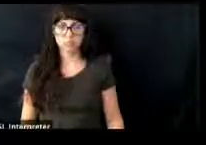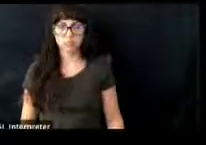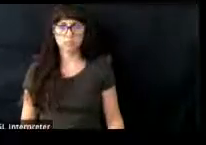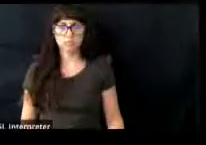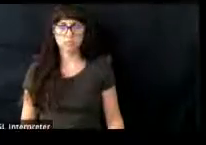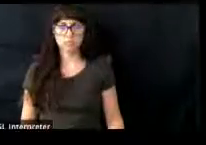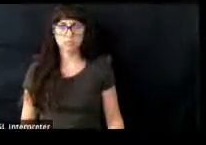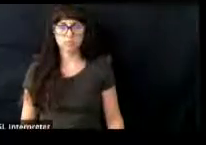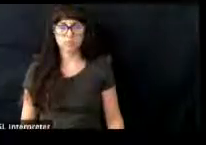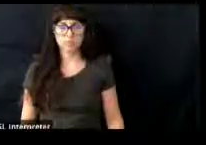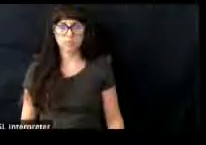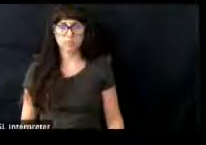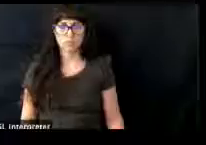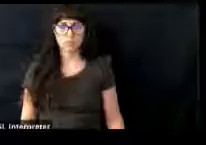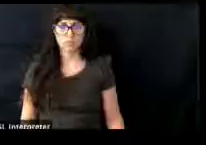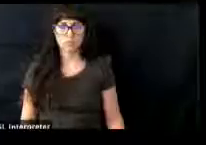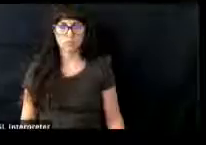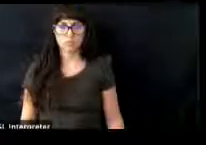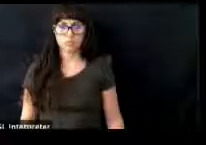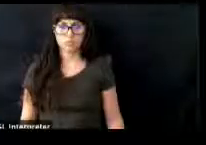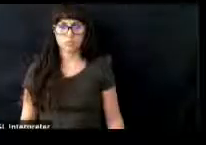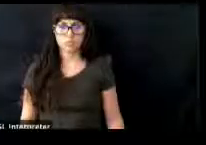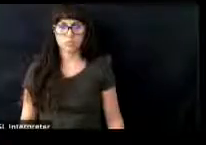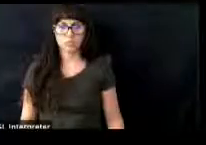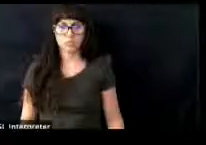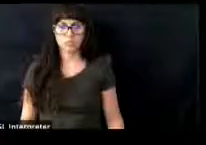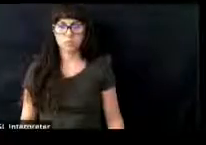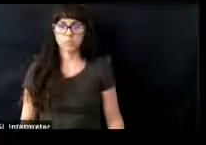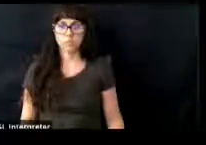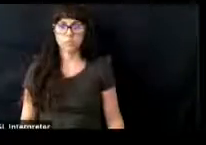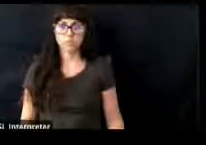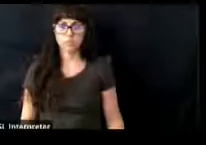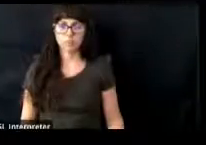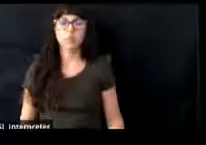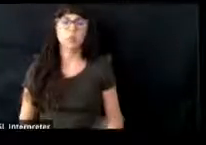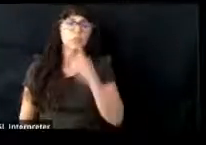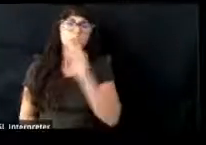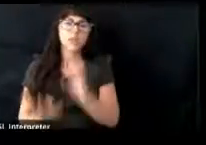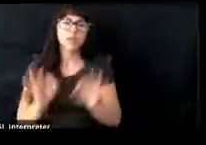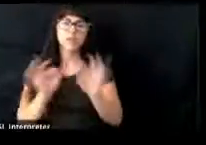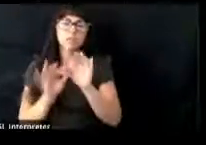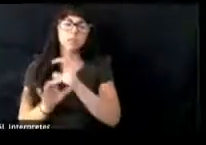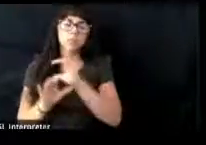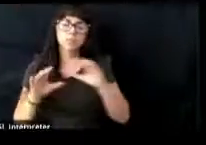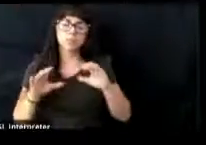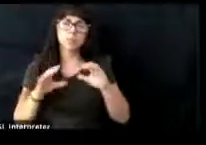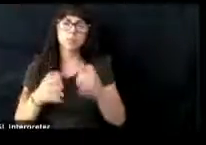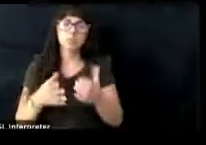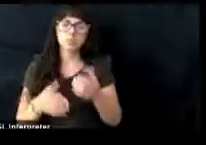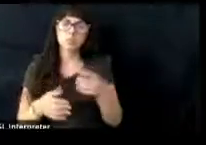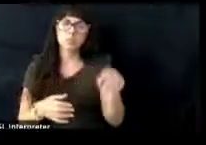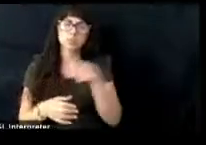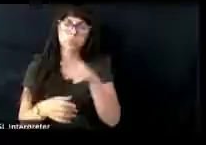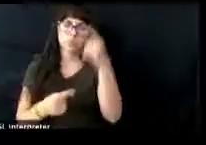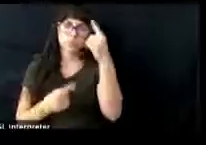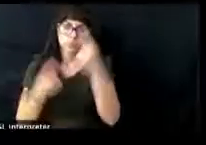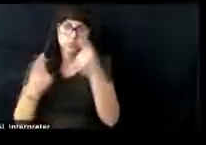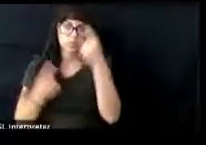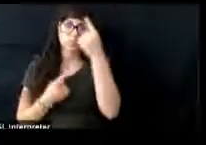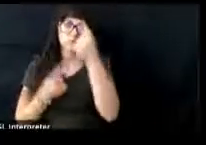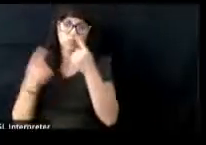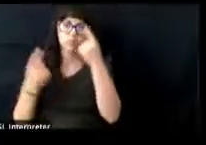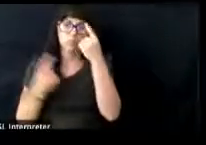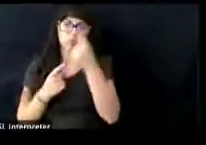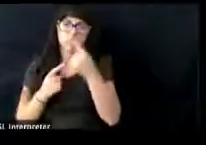Pandio. Okay, 15 so segundos. it's really important for the commission to take into consideration